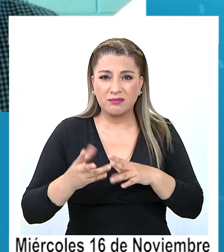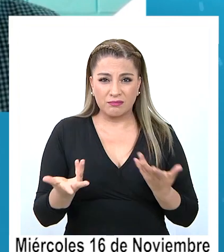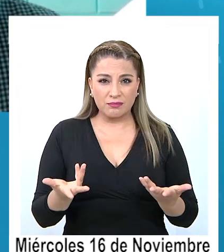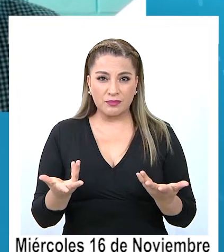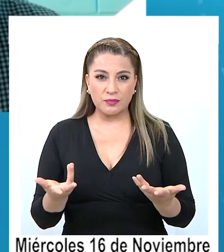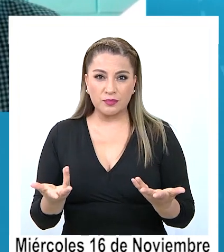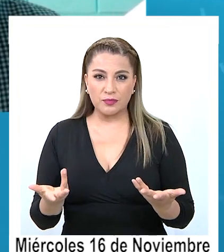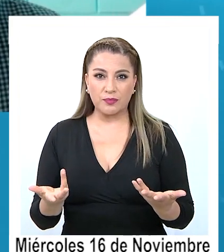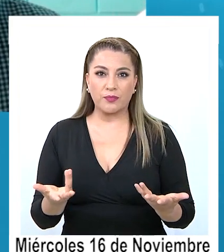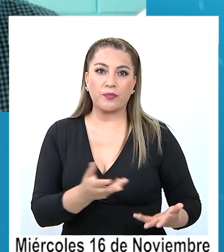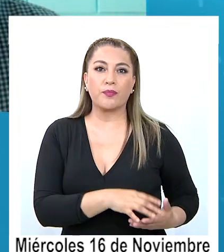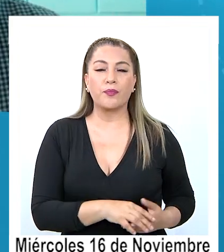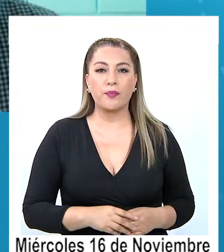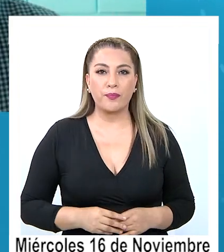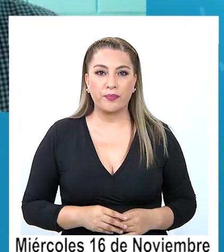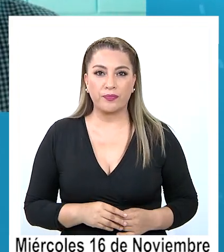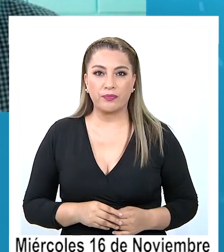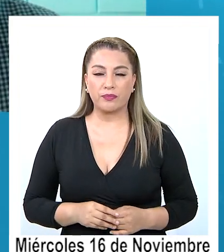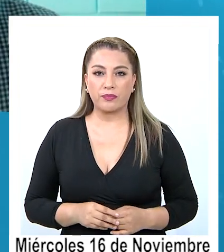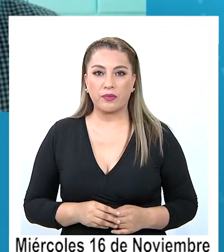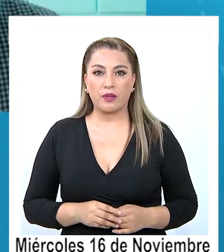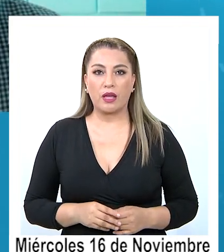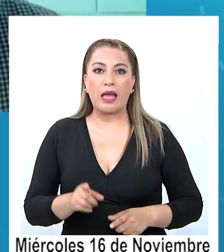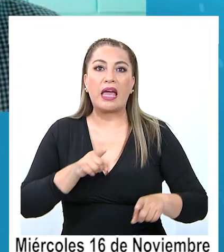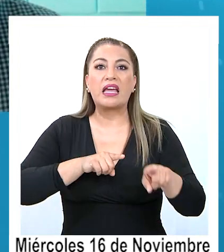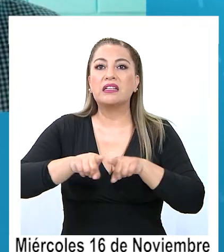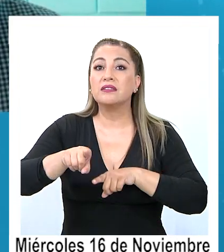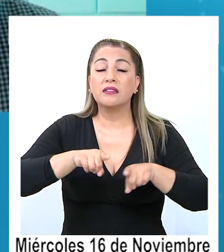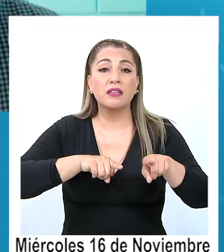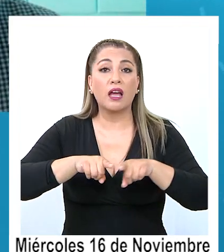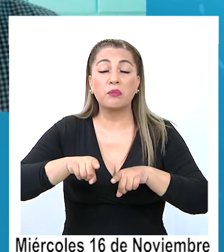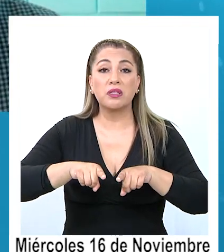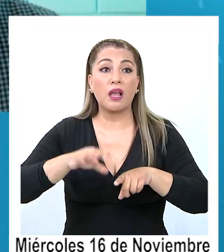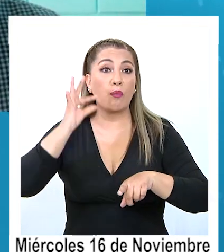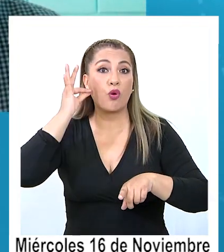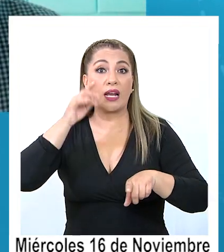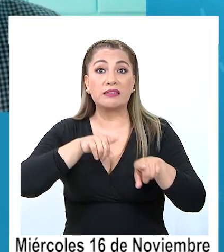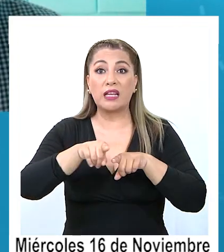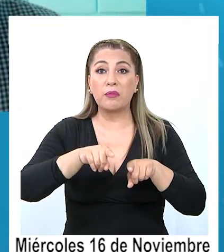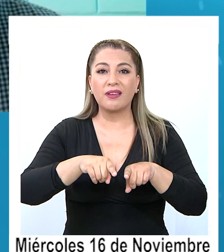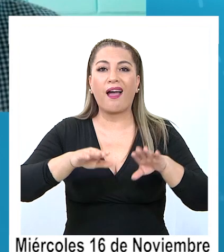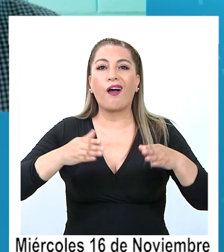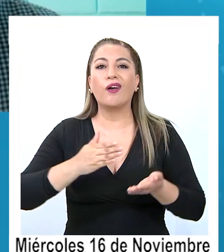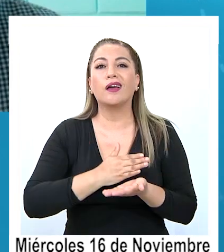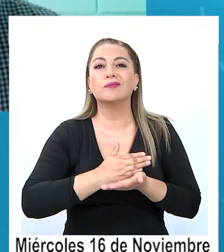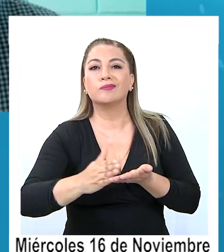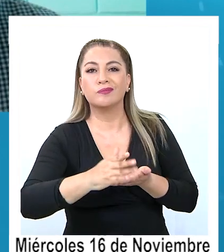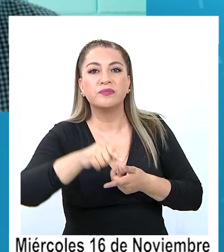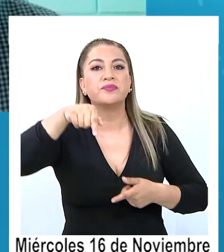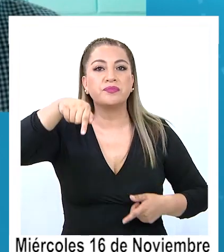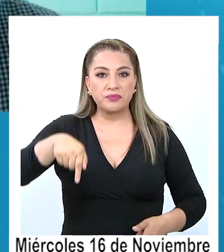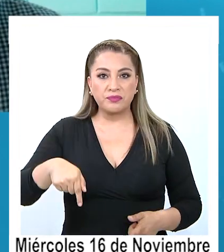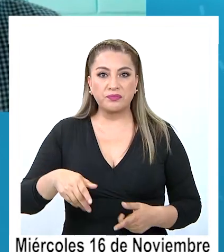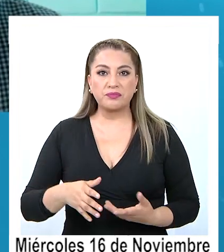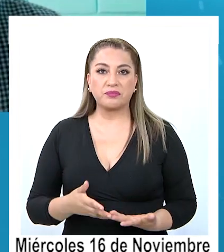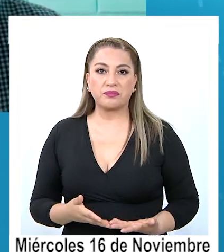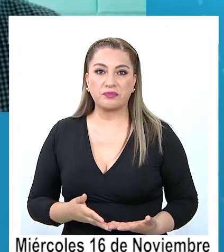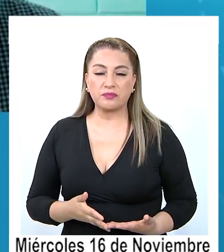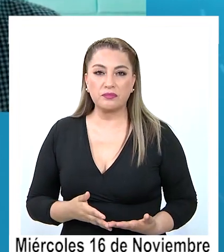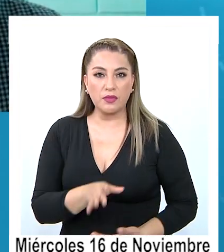que se eliminen trámites por parte de las mujeres, fundamentalmente o de las personas, ¿cierto? Y